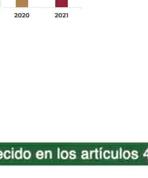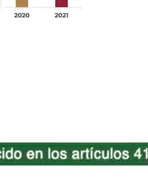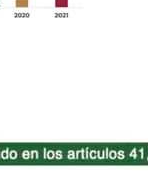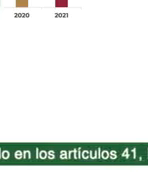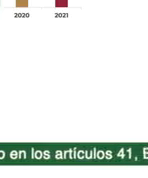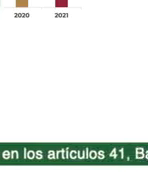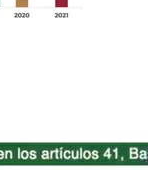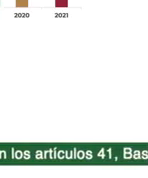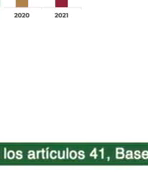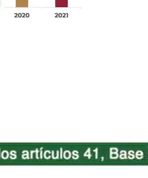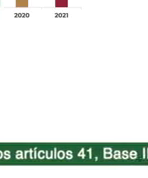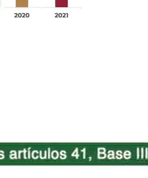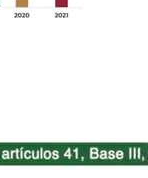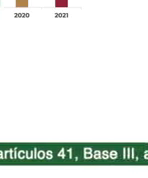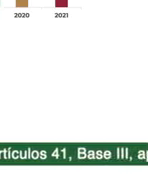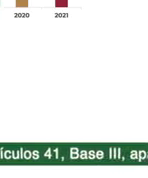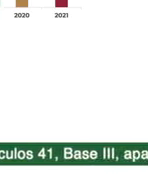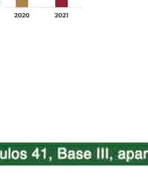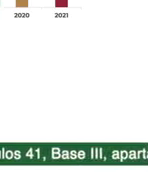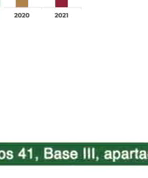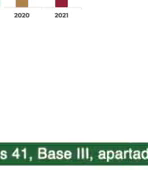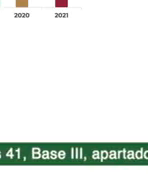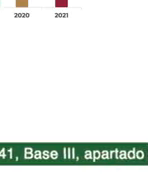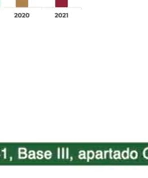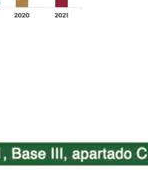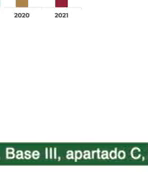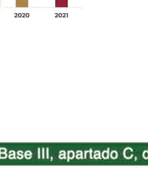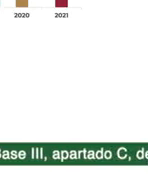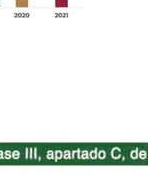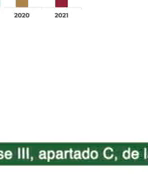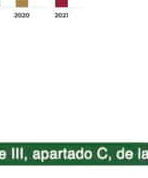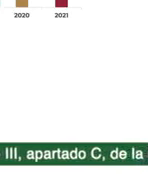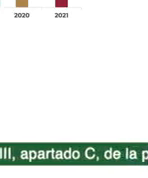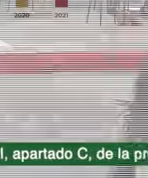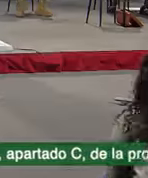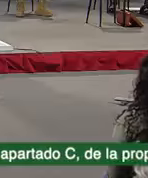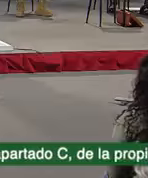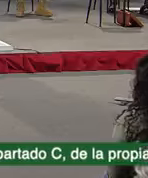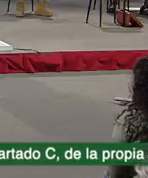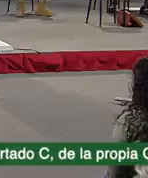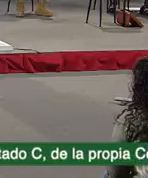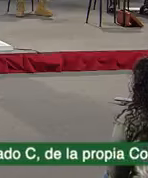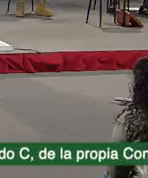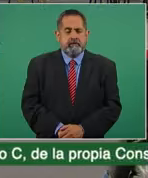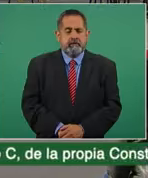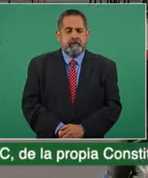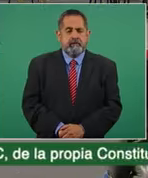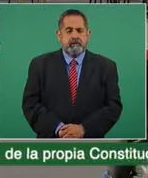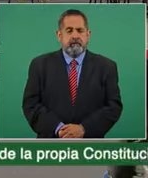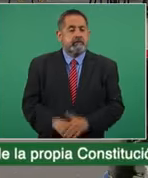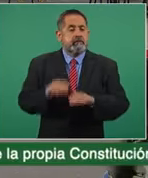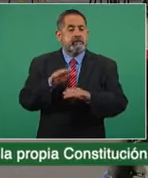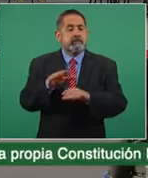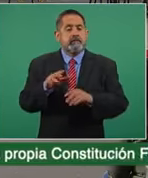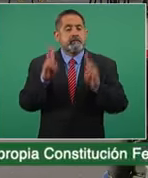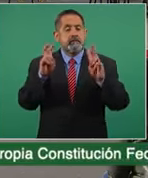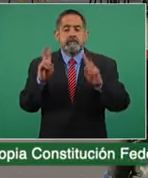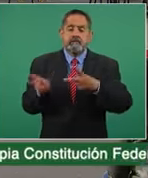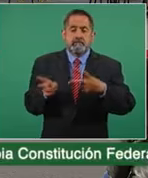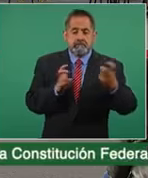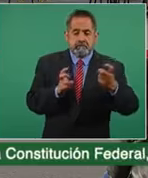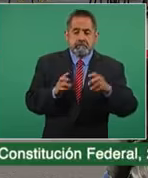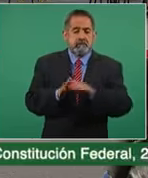en violación. En el caso de los robos, al corte de marzo de este año, la disminución en el